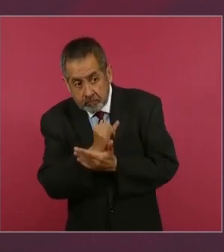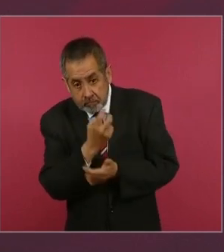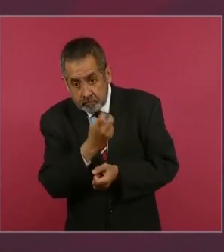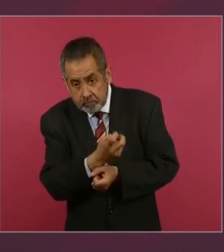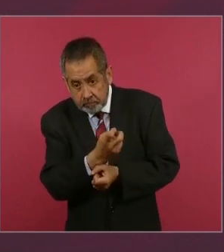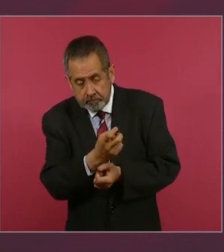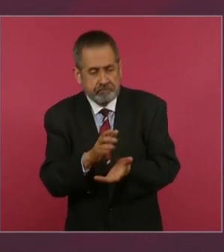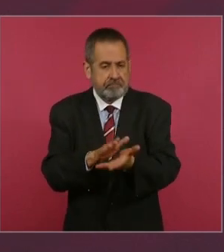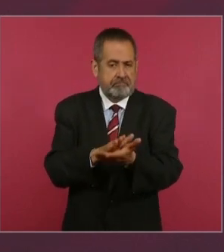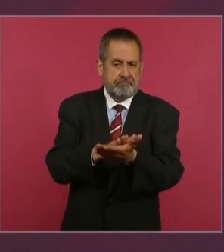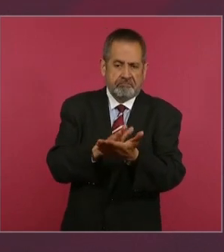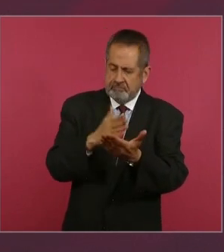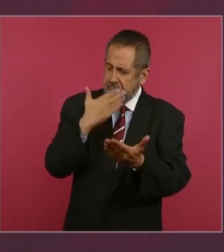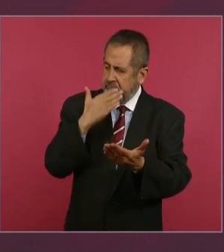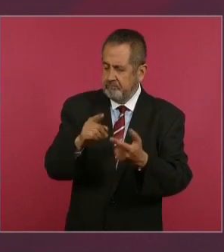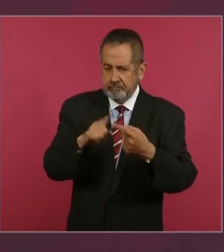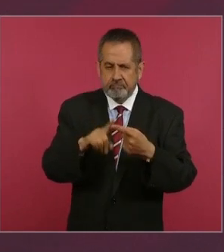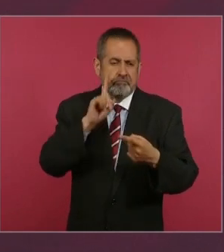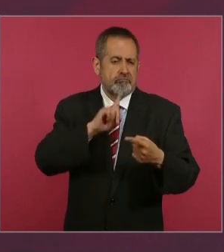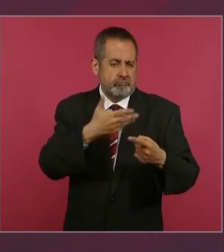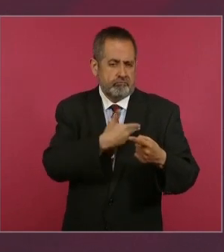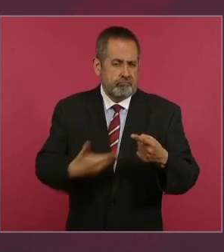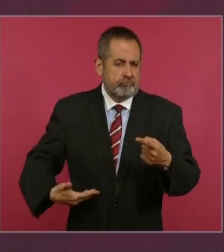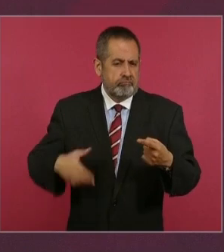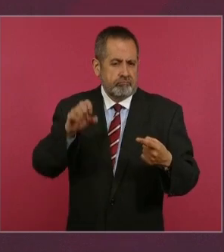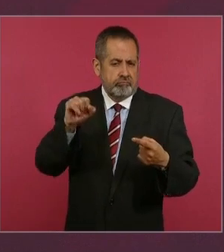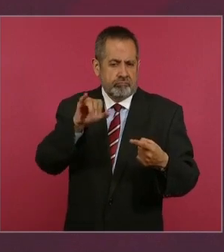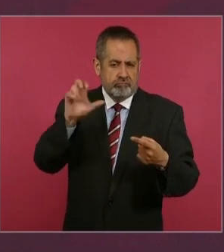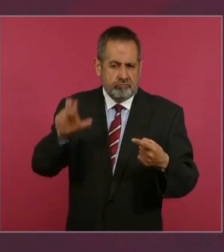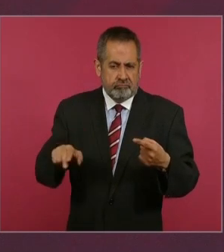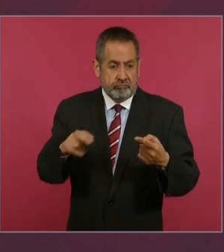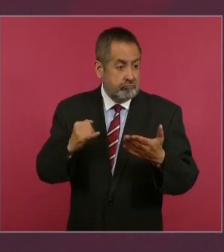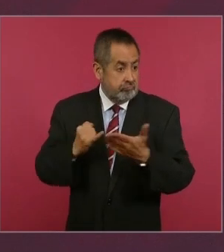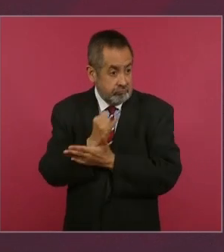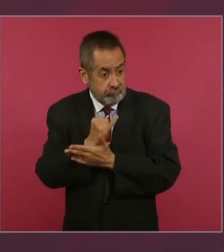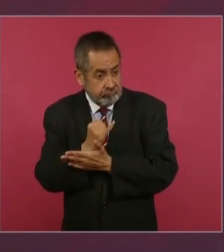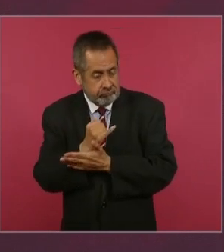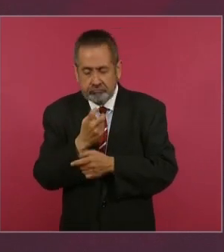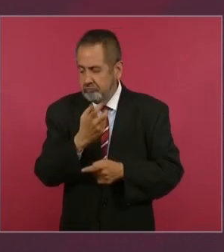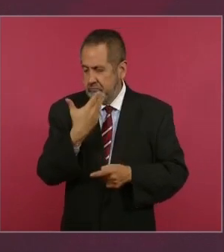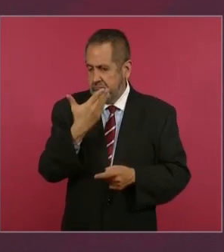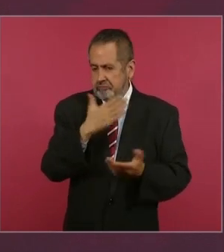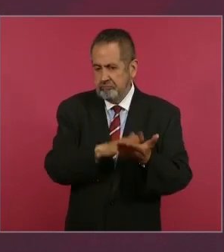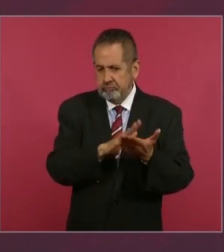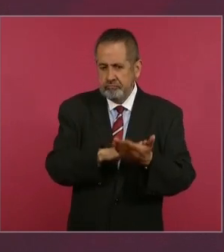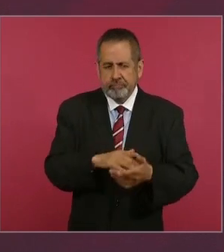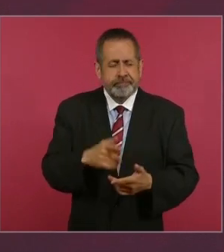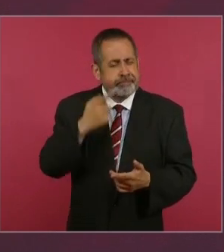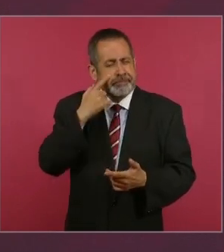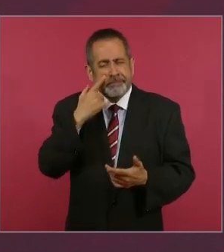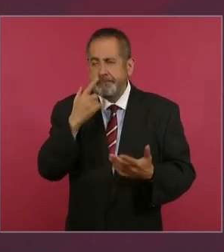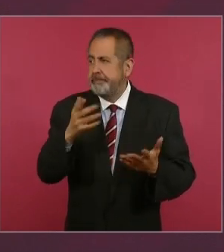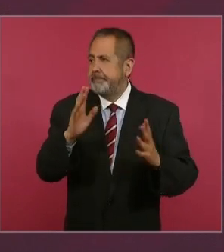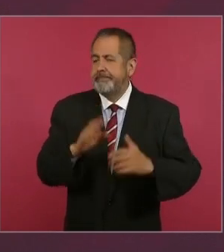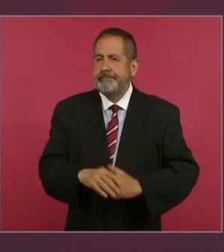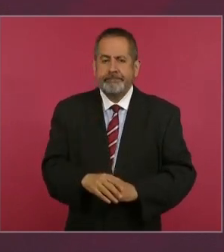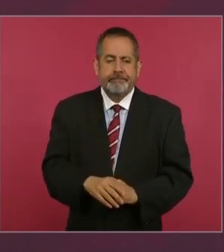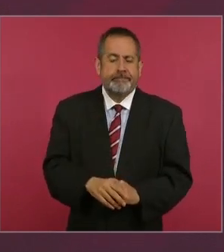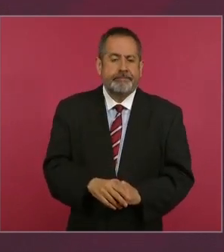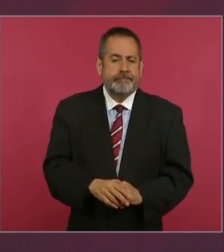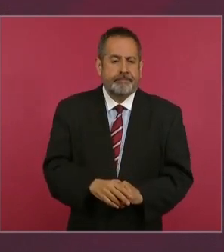decisión que tomó la presidenta de la suprema corte fíjense Cómo son las